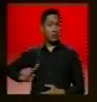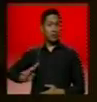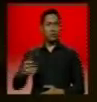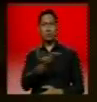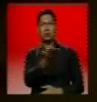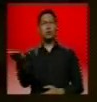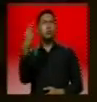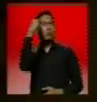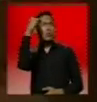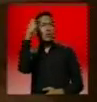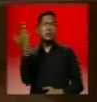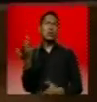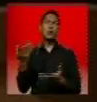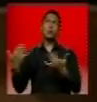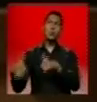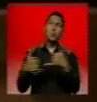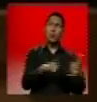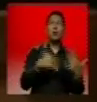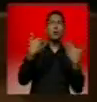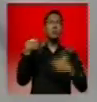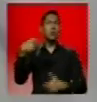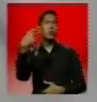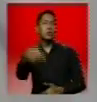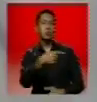olimpiadas de tokio 2020 romel garzón gana noticias